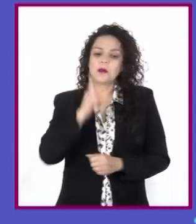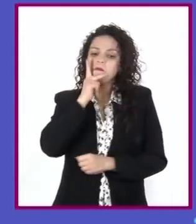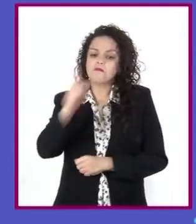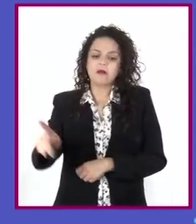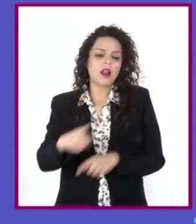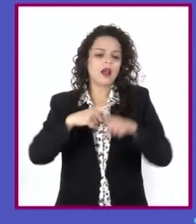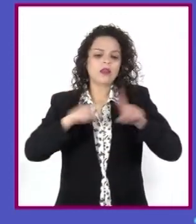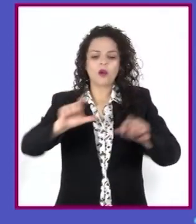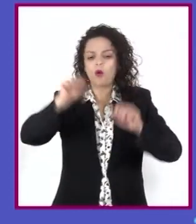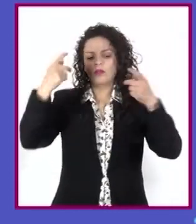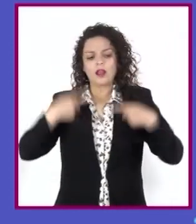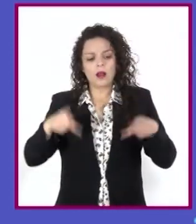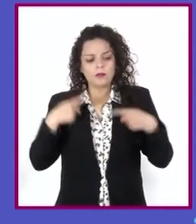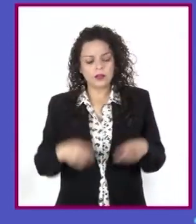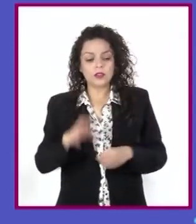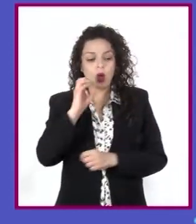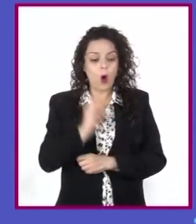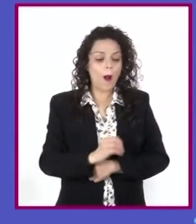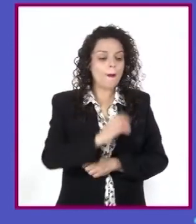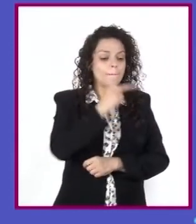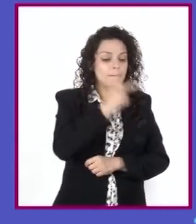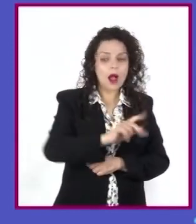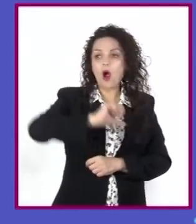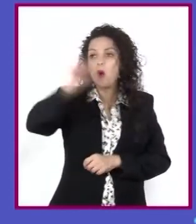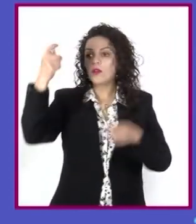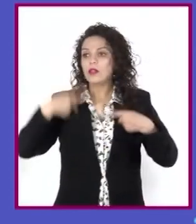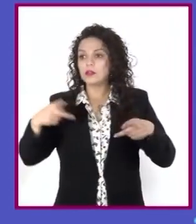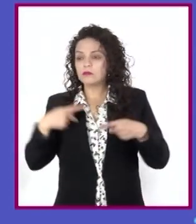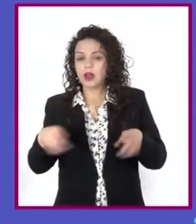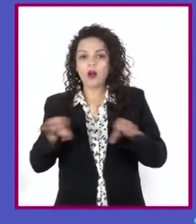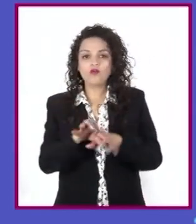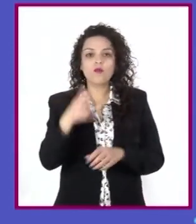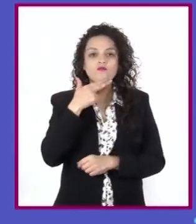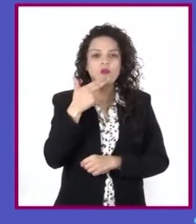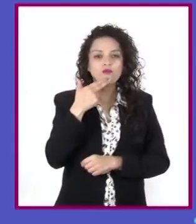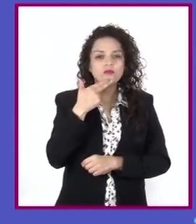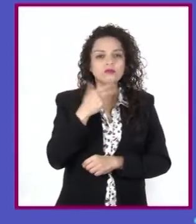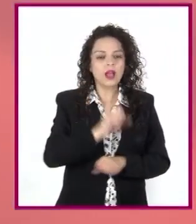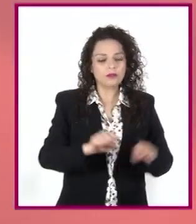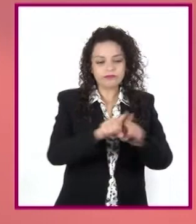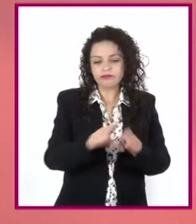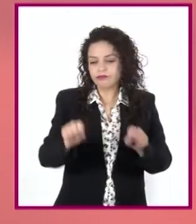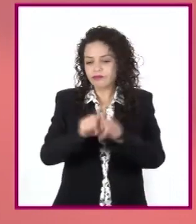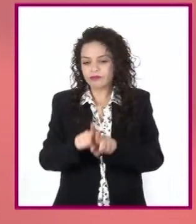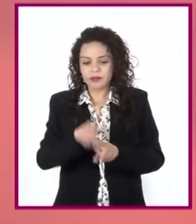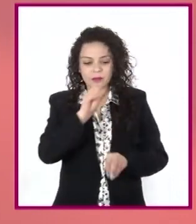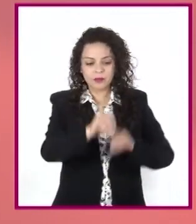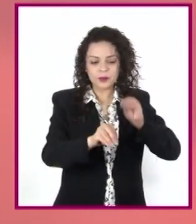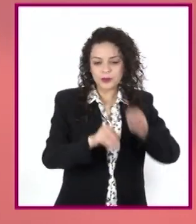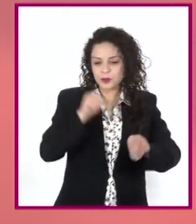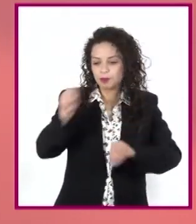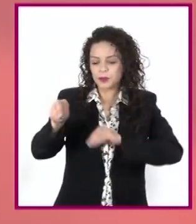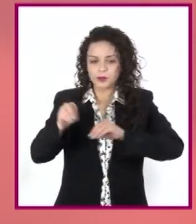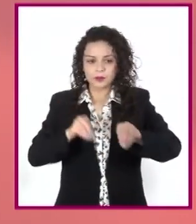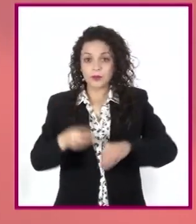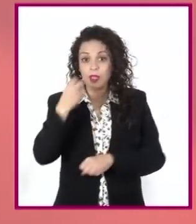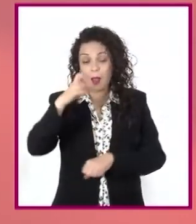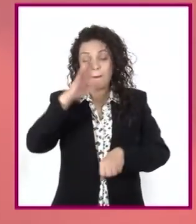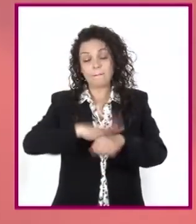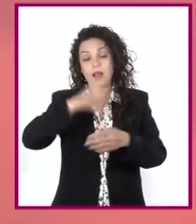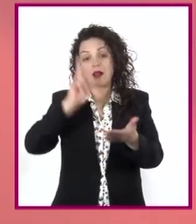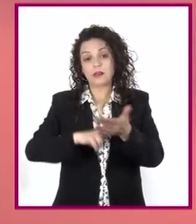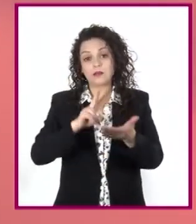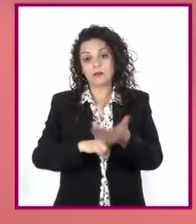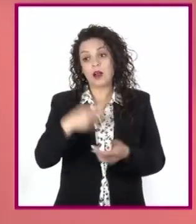el parafraseo de las palabras de otra persona. Las citas sustentan y dan mucho más valor a su